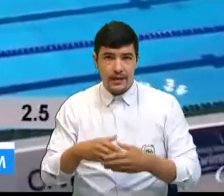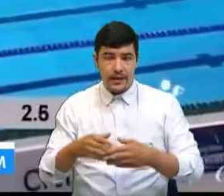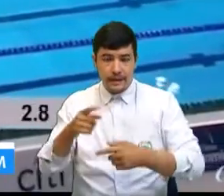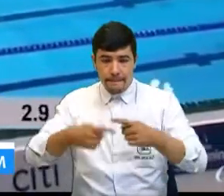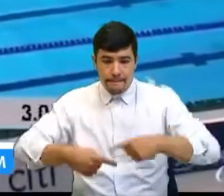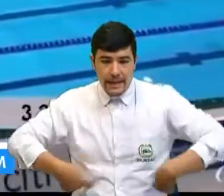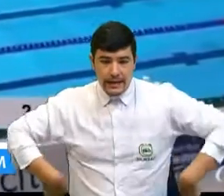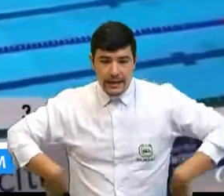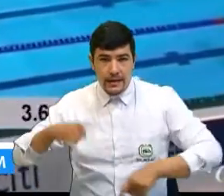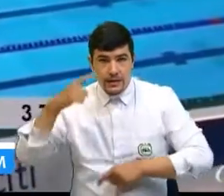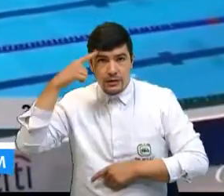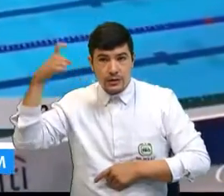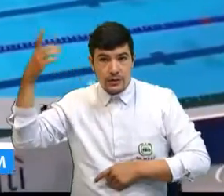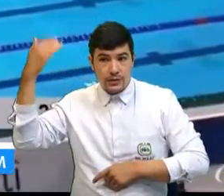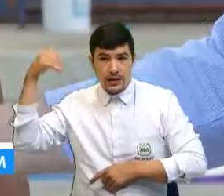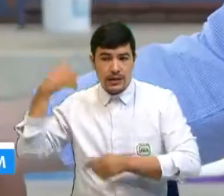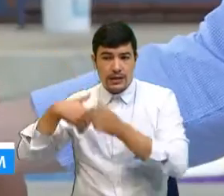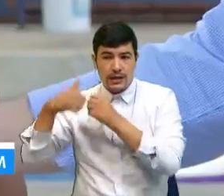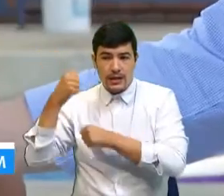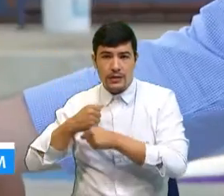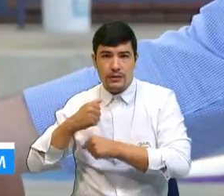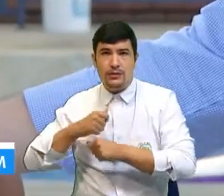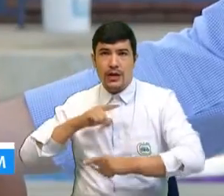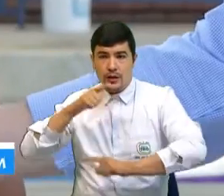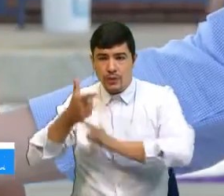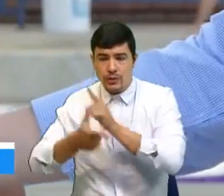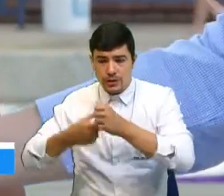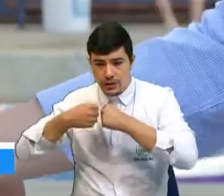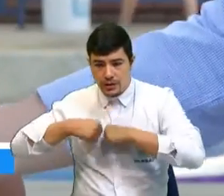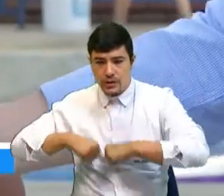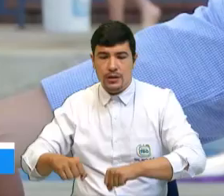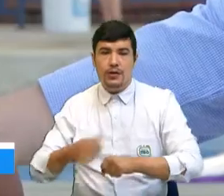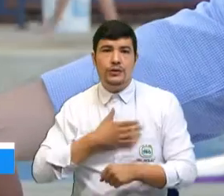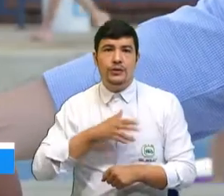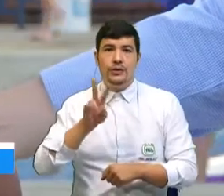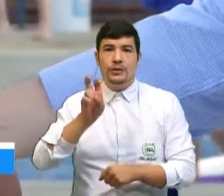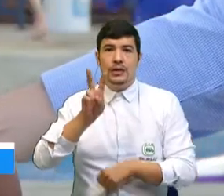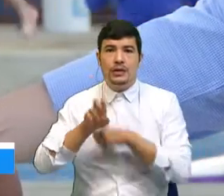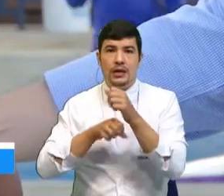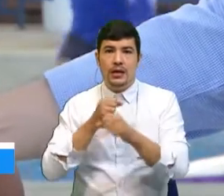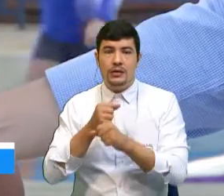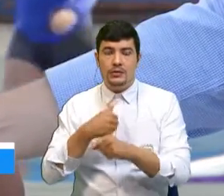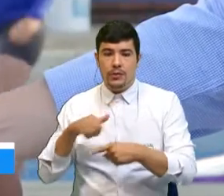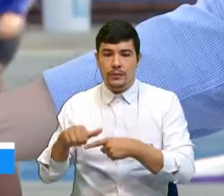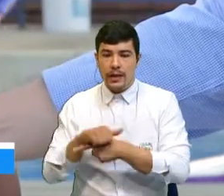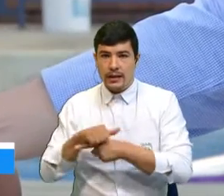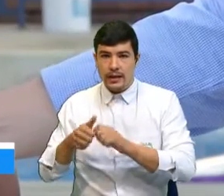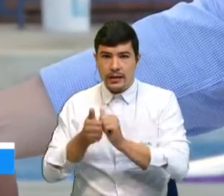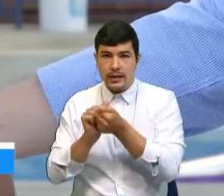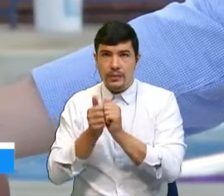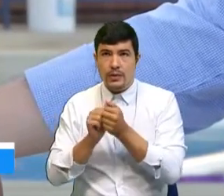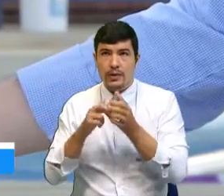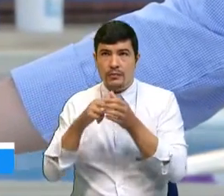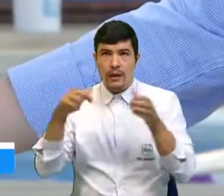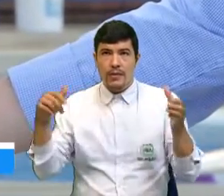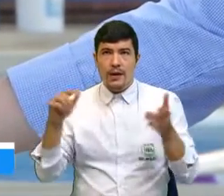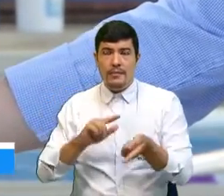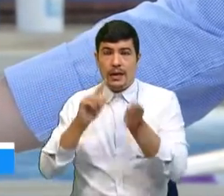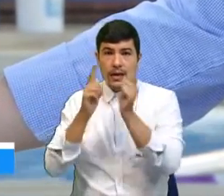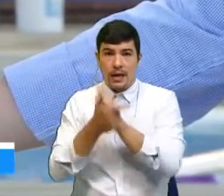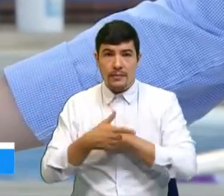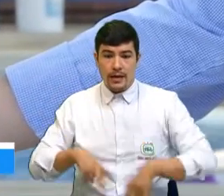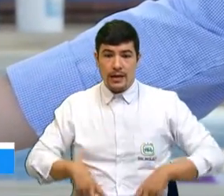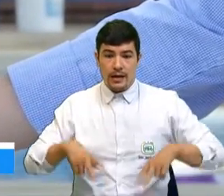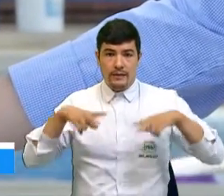cumplido tras años de sacrificio y entrenamientos. Bueno, la verdad yo llevo 7 años practicando el deporte de la natación. Me ha cambiado la vida un